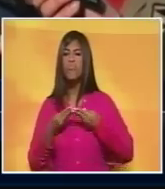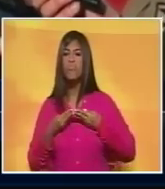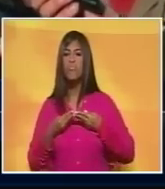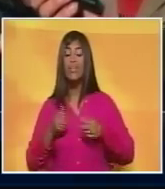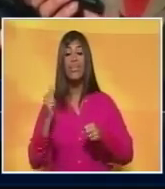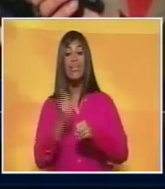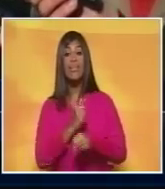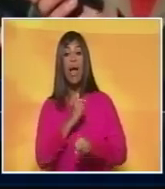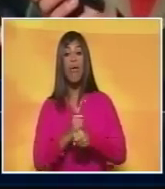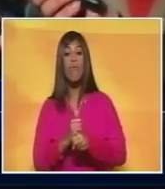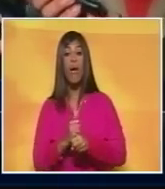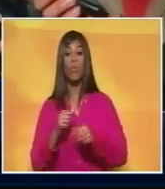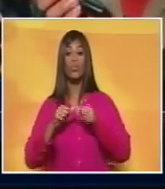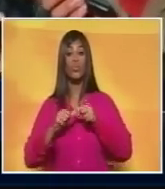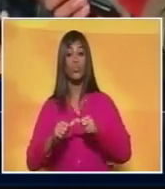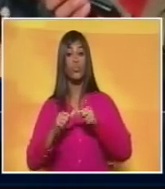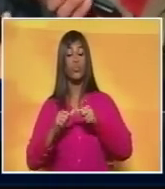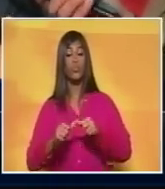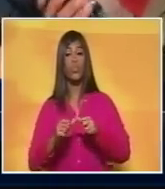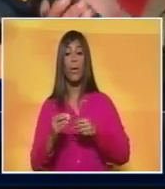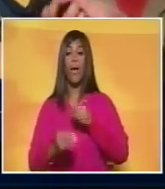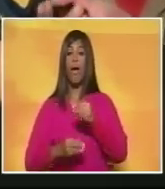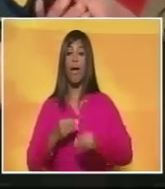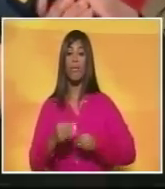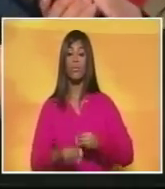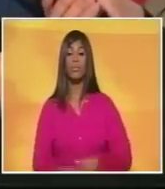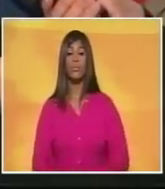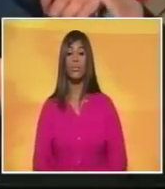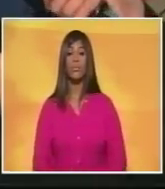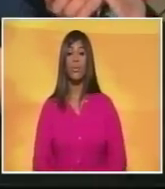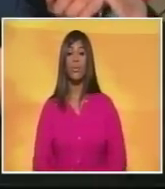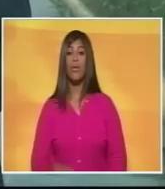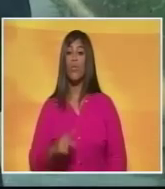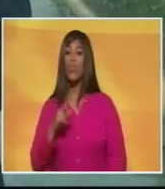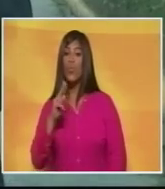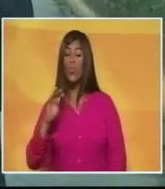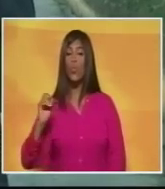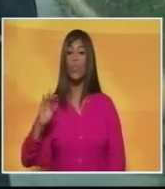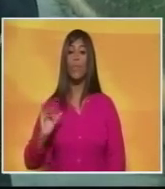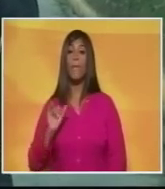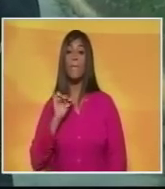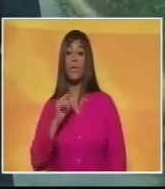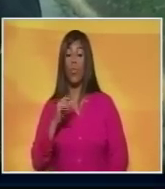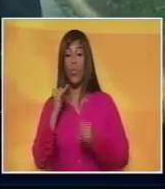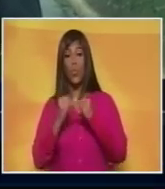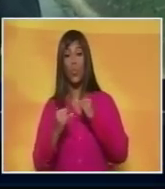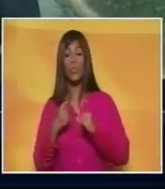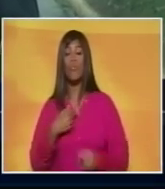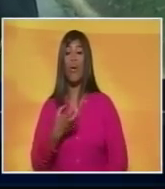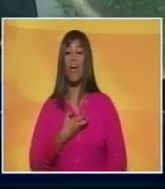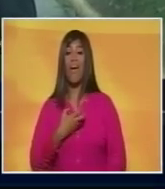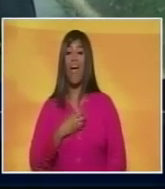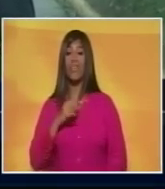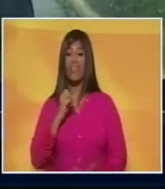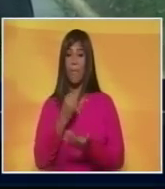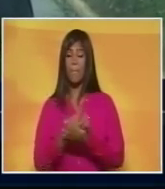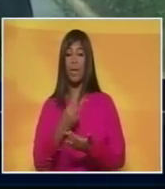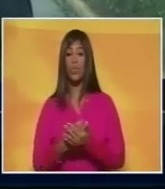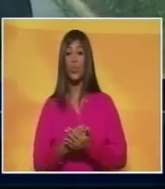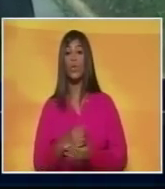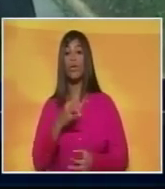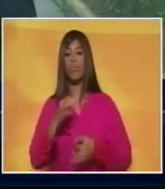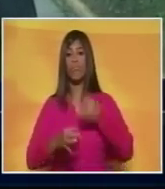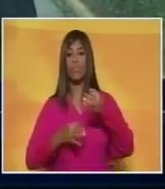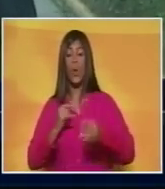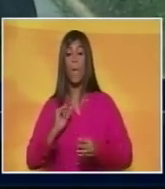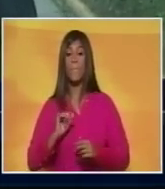Del trabajo que se viene ejerciendo, que se viene ejecutando a través de nuestras UDE. Por último, el alcalde de la ciudad de Maturín, Wilfredo Ordaz,